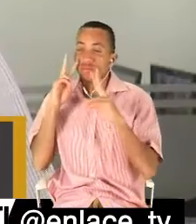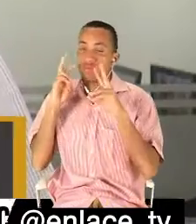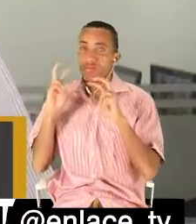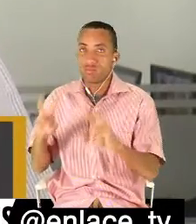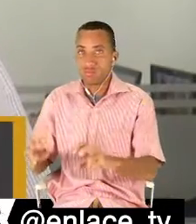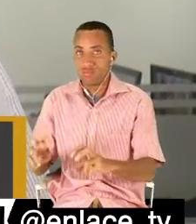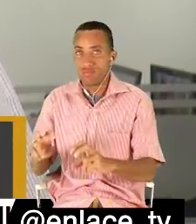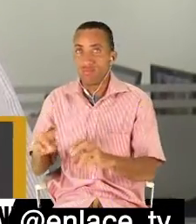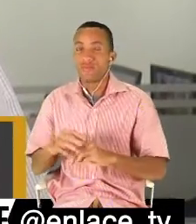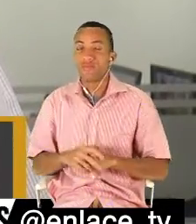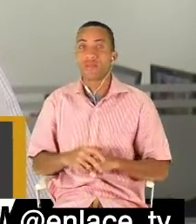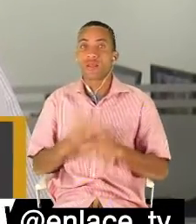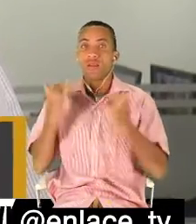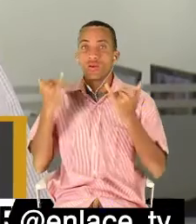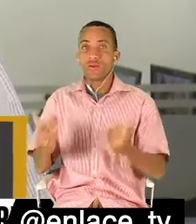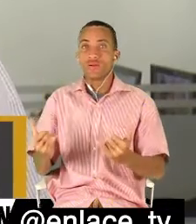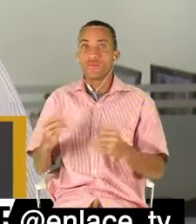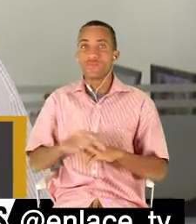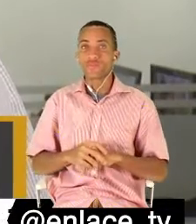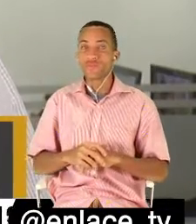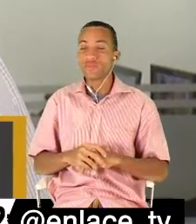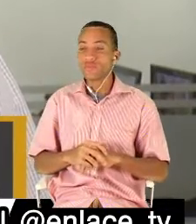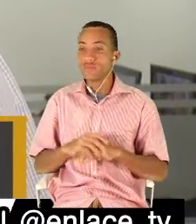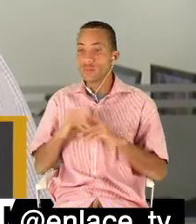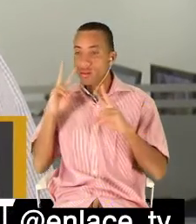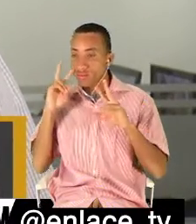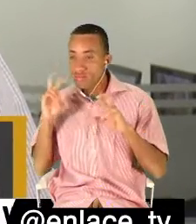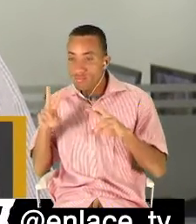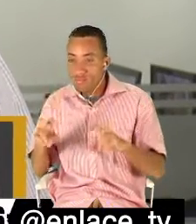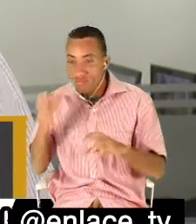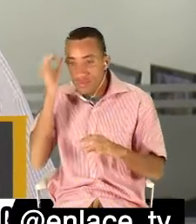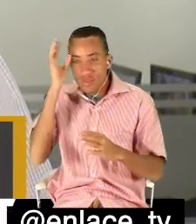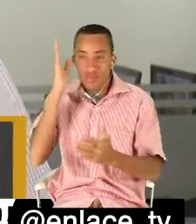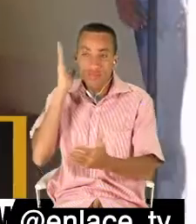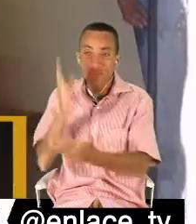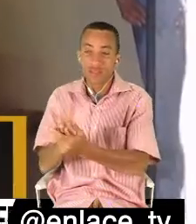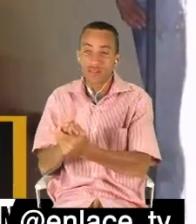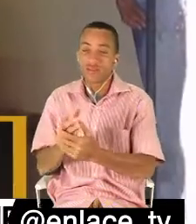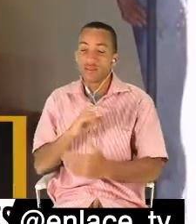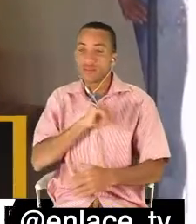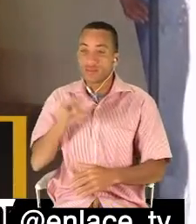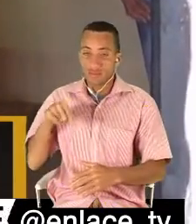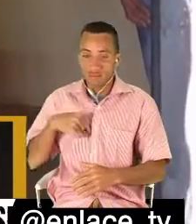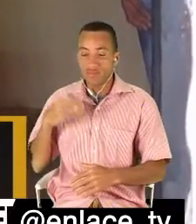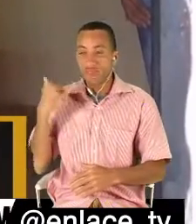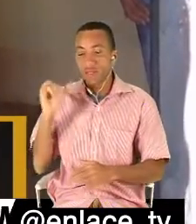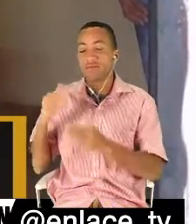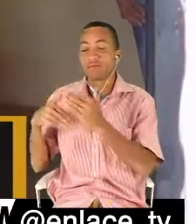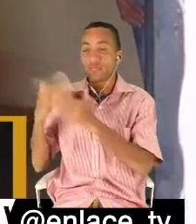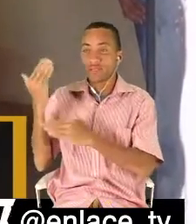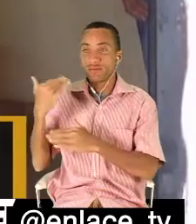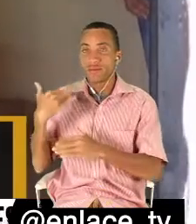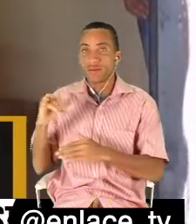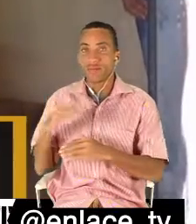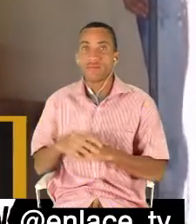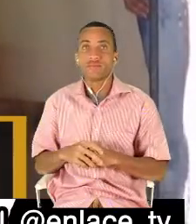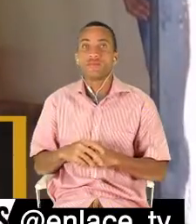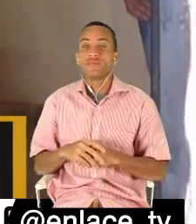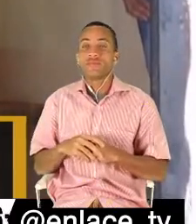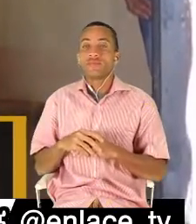este momento se está haciendo la investigación del presunto accidente. Estamos en eso, ya se inició y estamos en eso. Para la